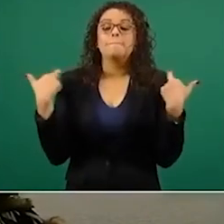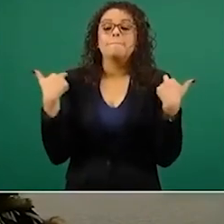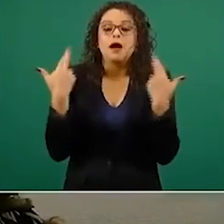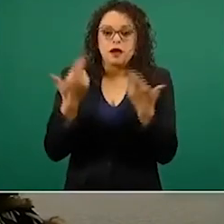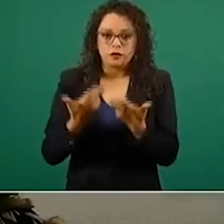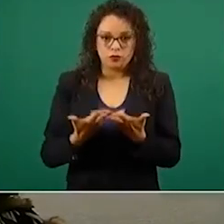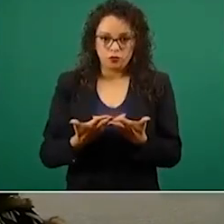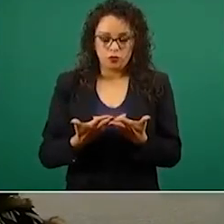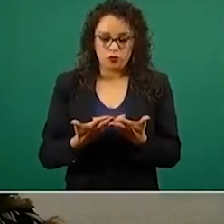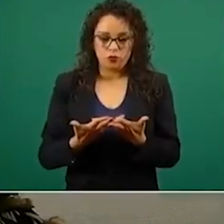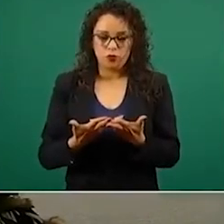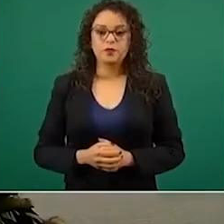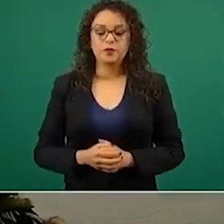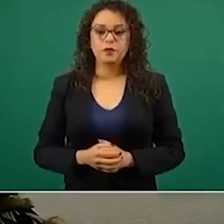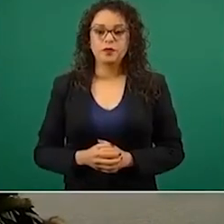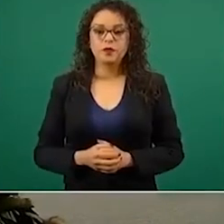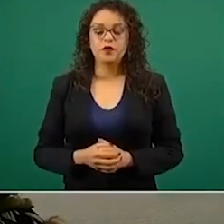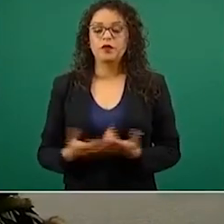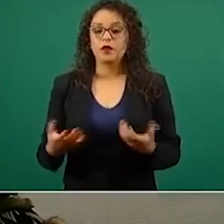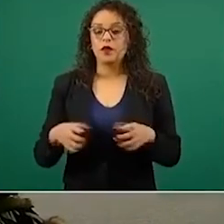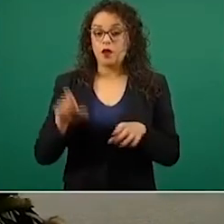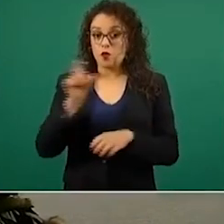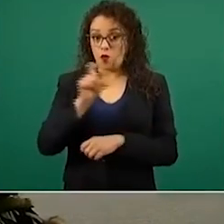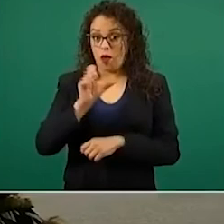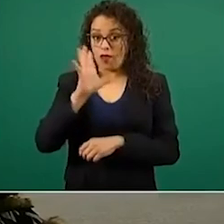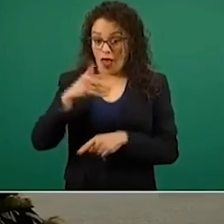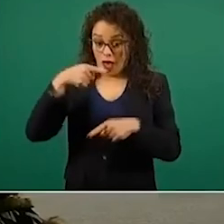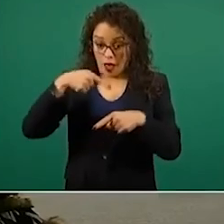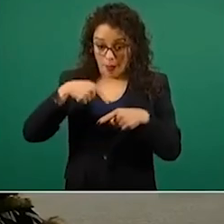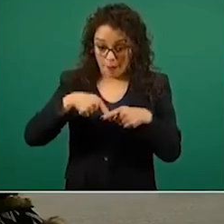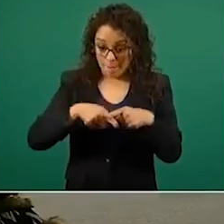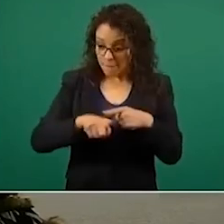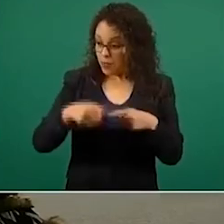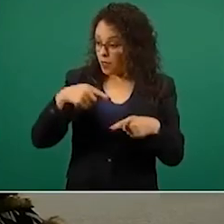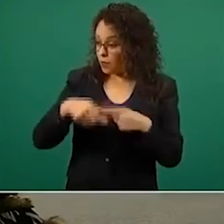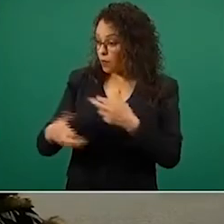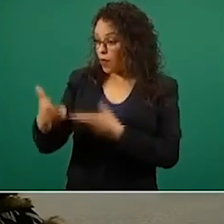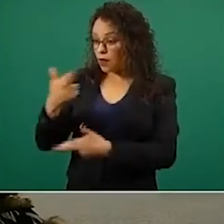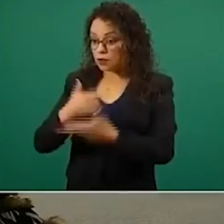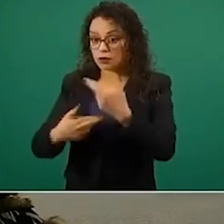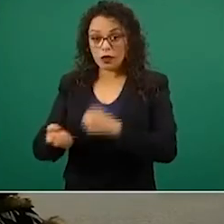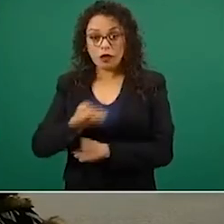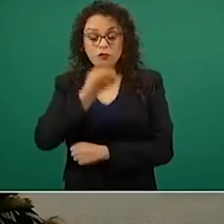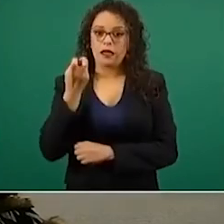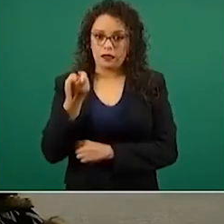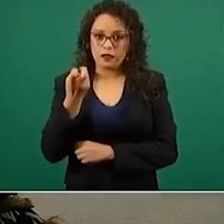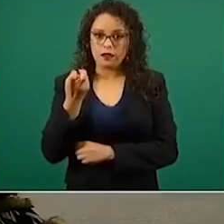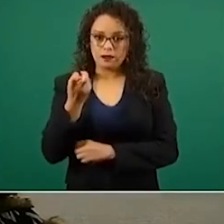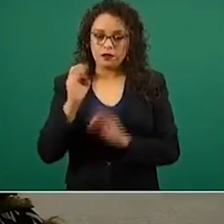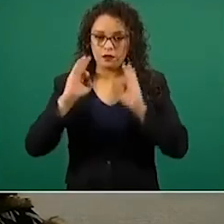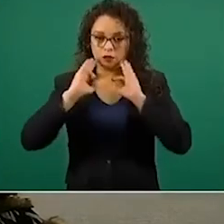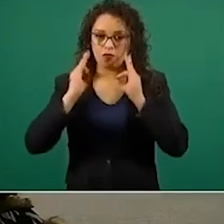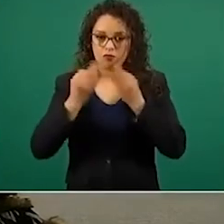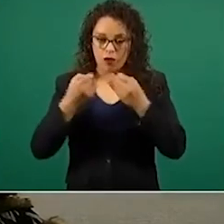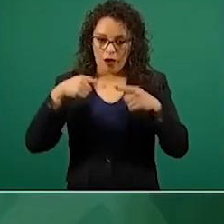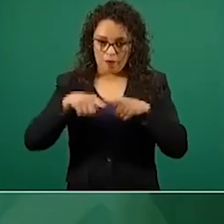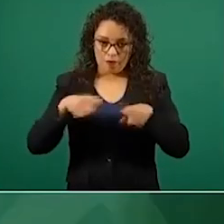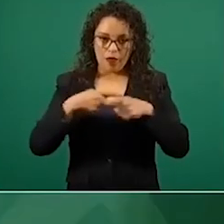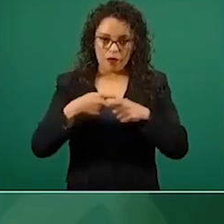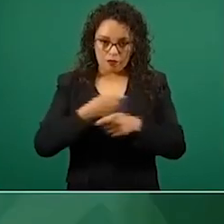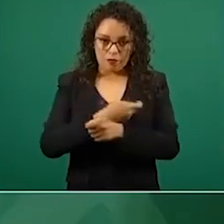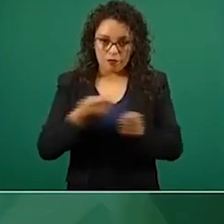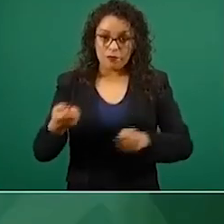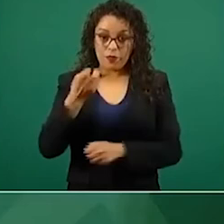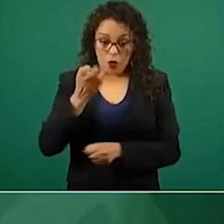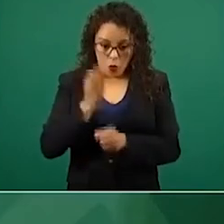que se vayan reiniciando las clases, aquí también hago un llamado a los maestros,